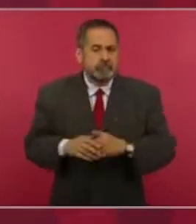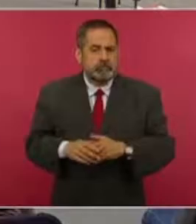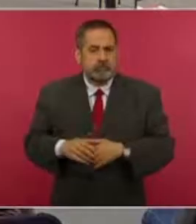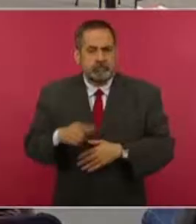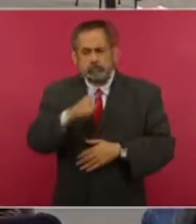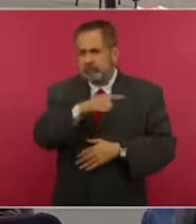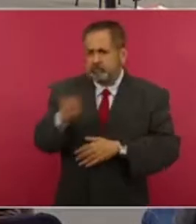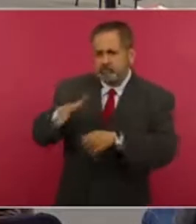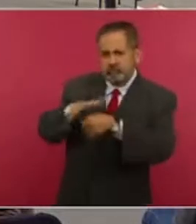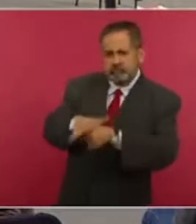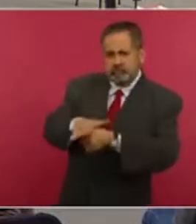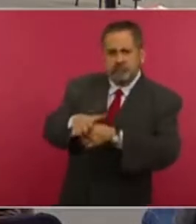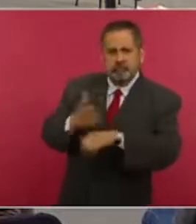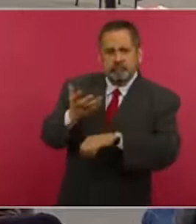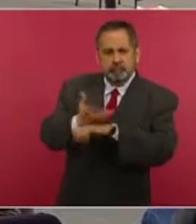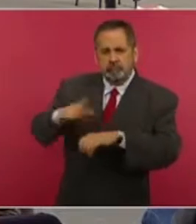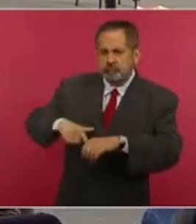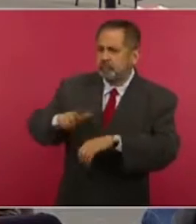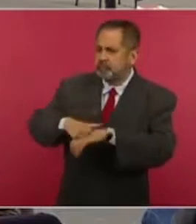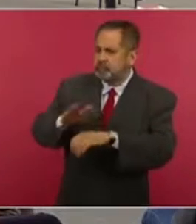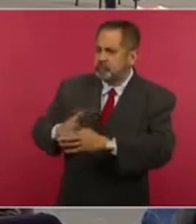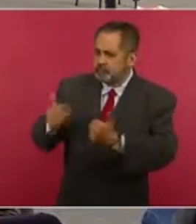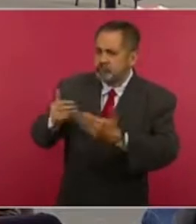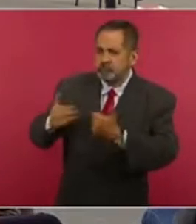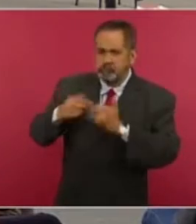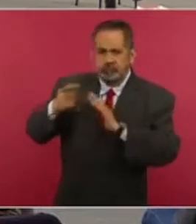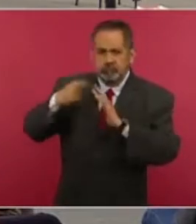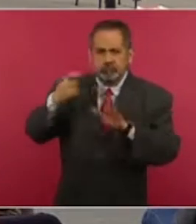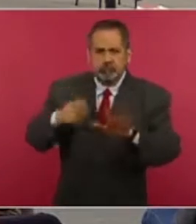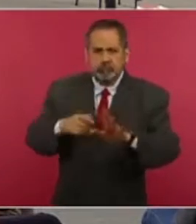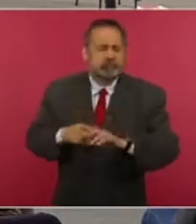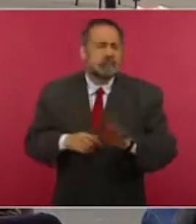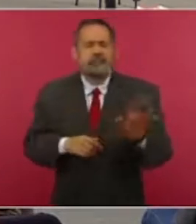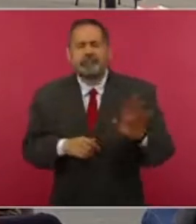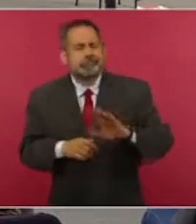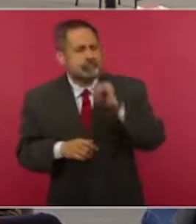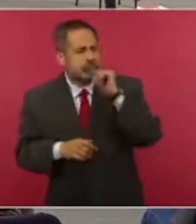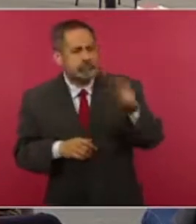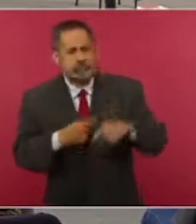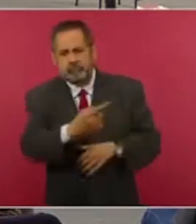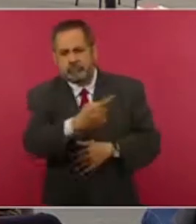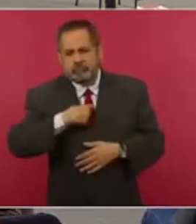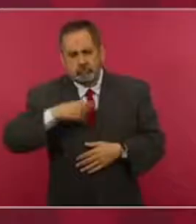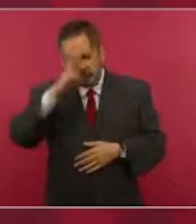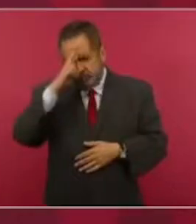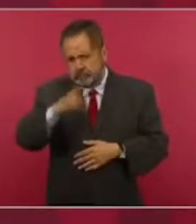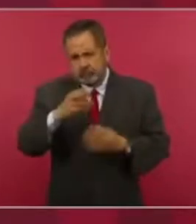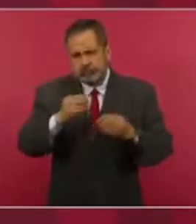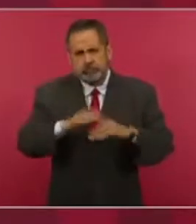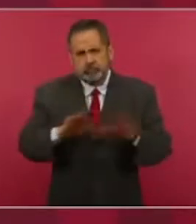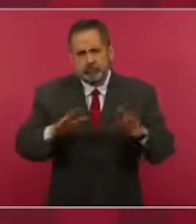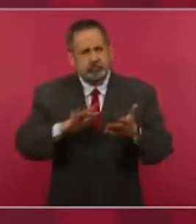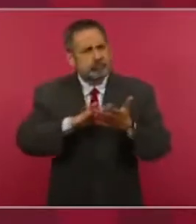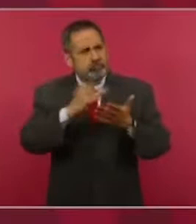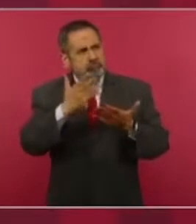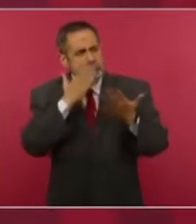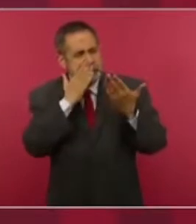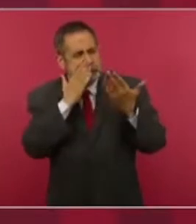señor presidente, por parte de estos gobiernos, el de Canadá, Estados Unidos? No, nos respetan mucho y yo lo